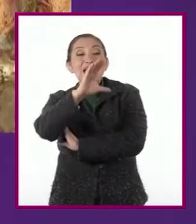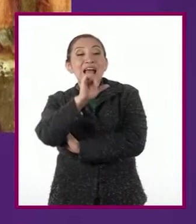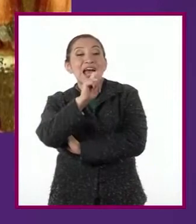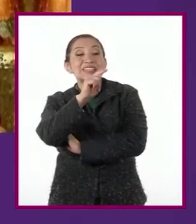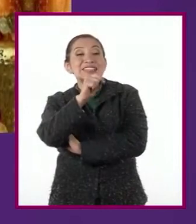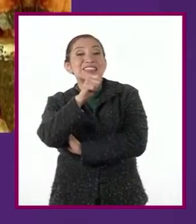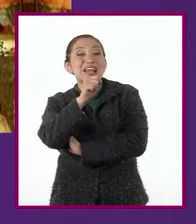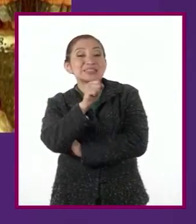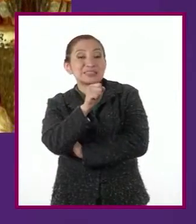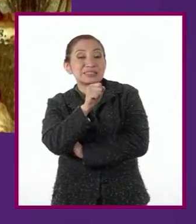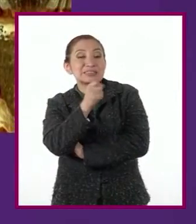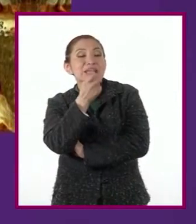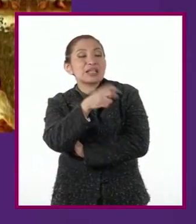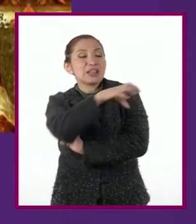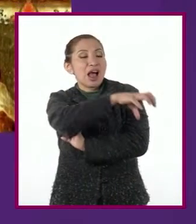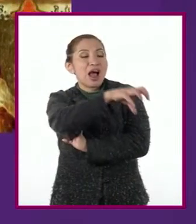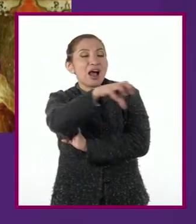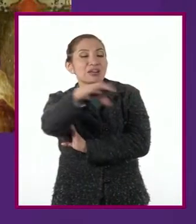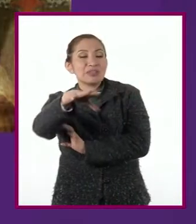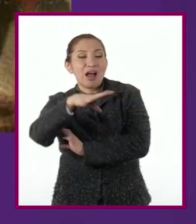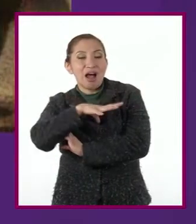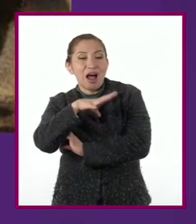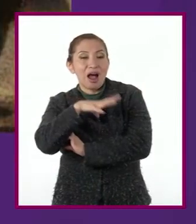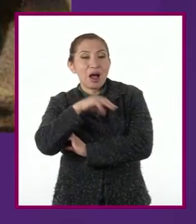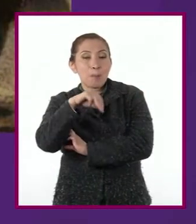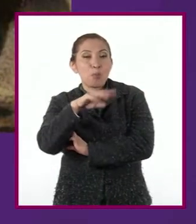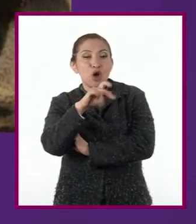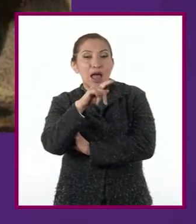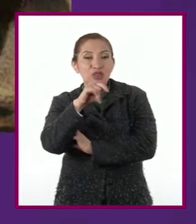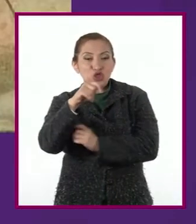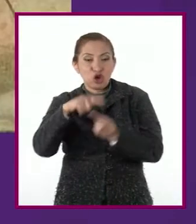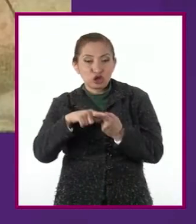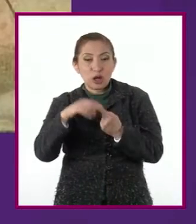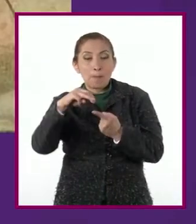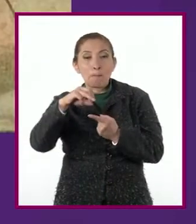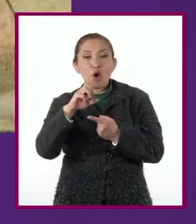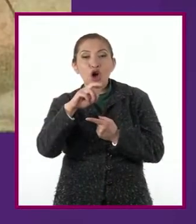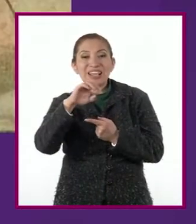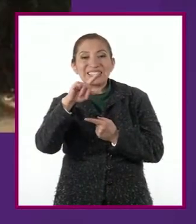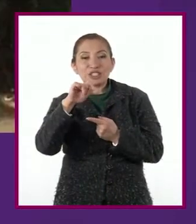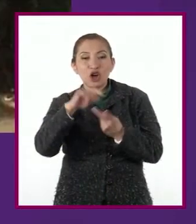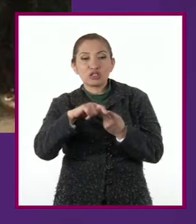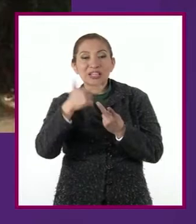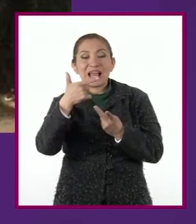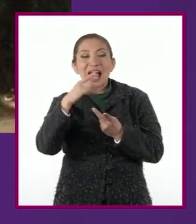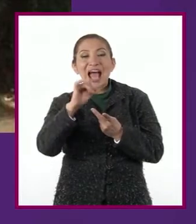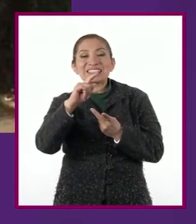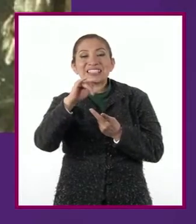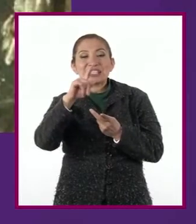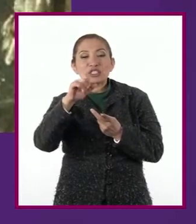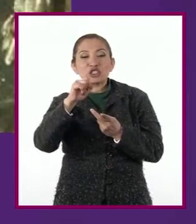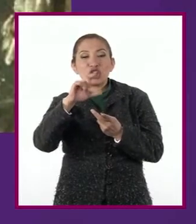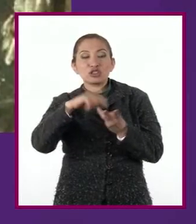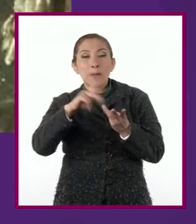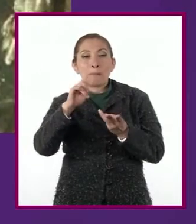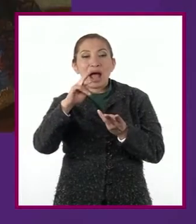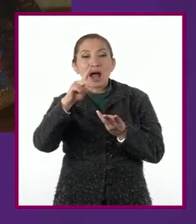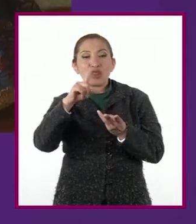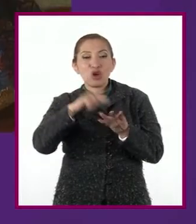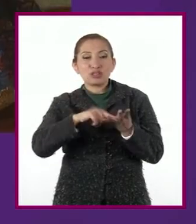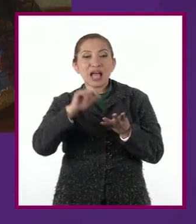castas. Estas estaban integradas por mulatos, moriscos, castizos,